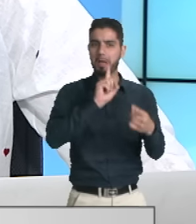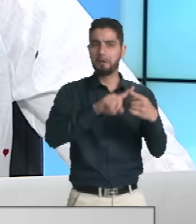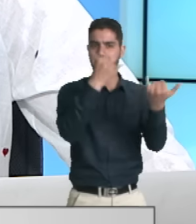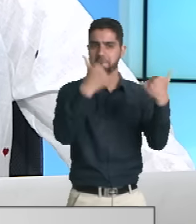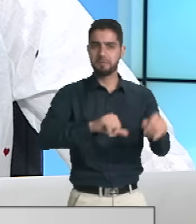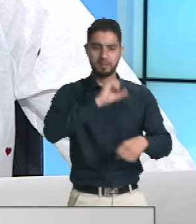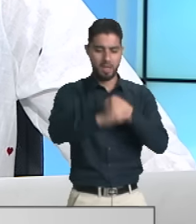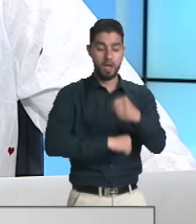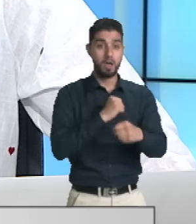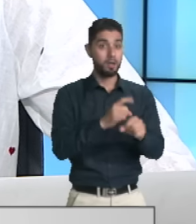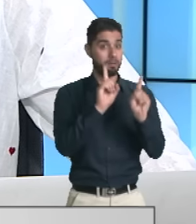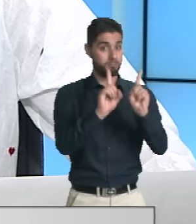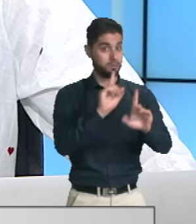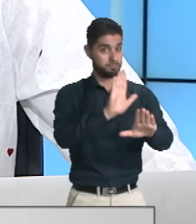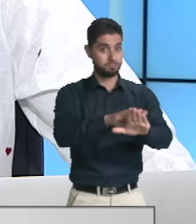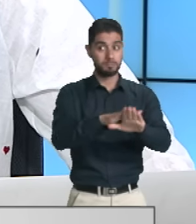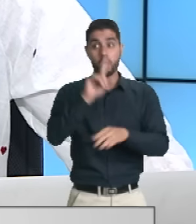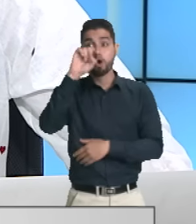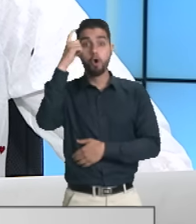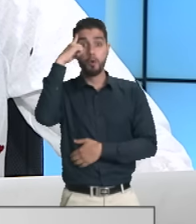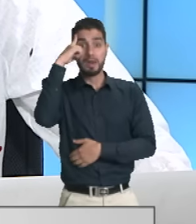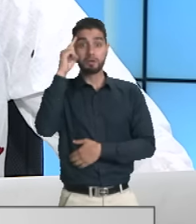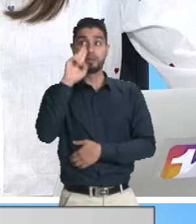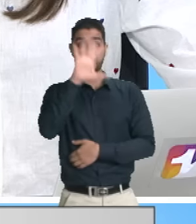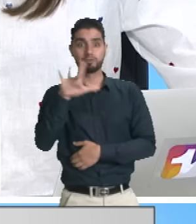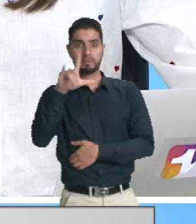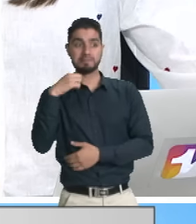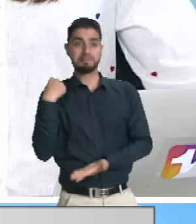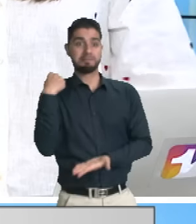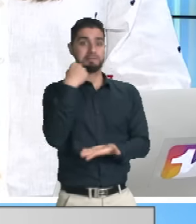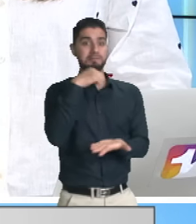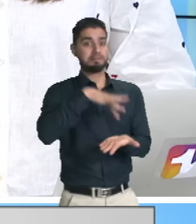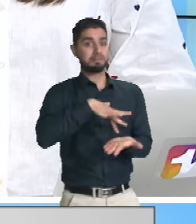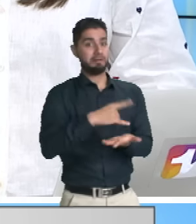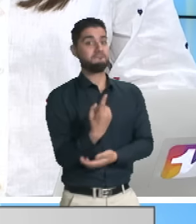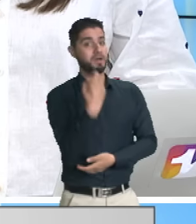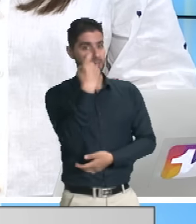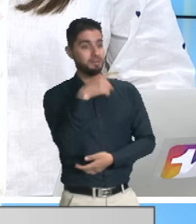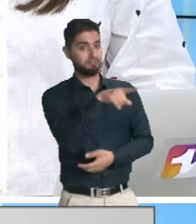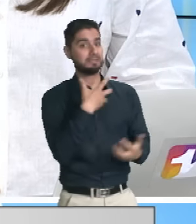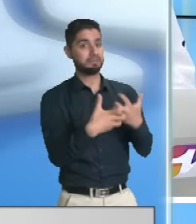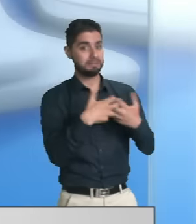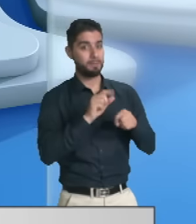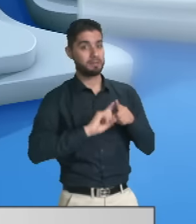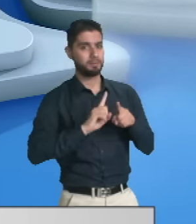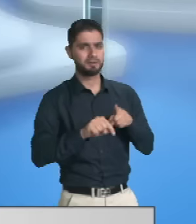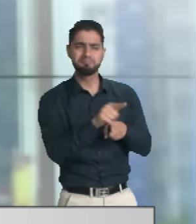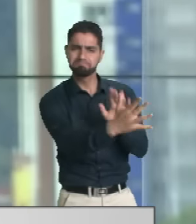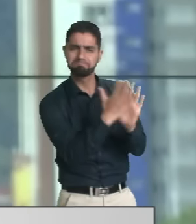gigantesca deuda del gobierno nacional con este sistema. ¿De qué se trata, Nicolás Romero? Buenas tardes.